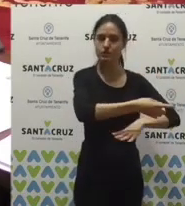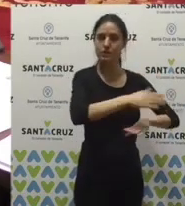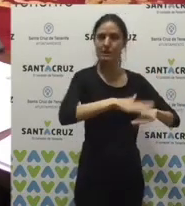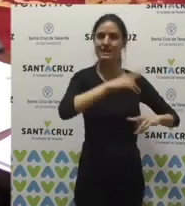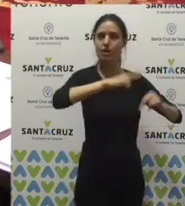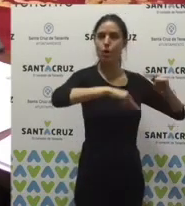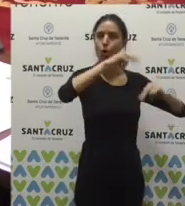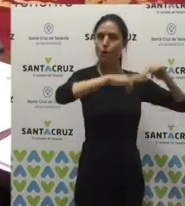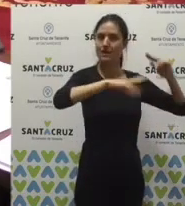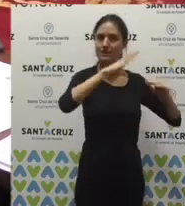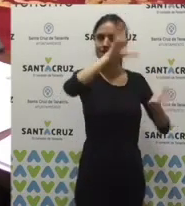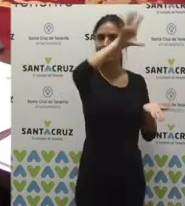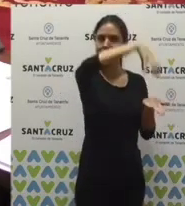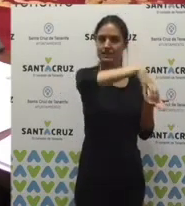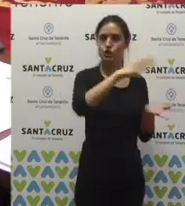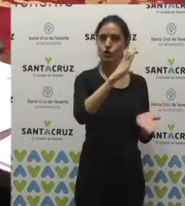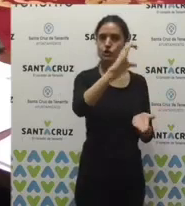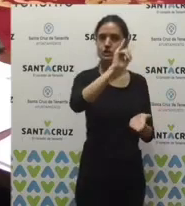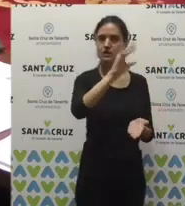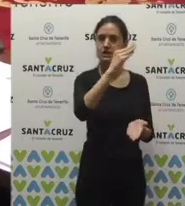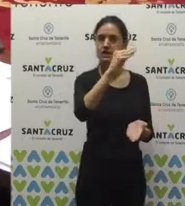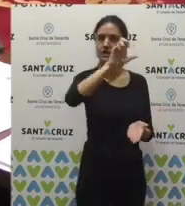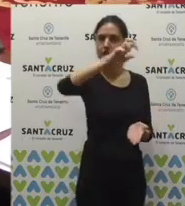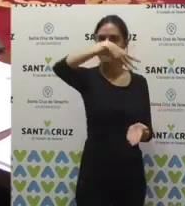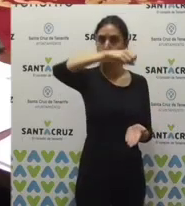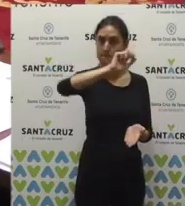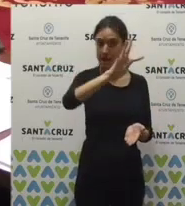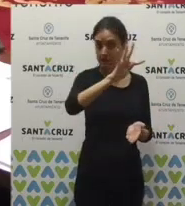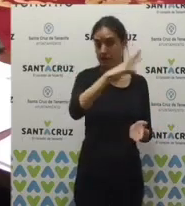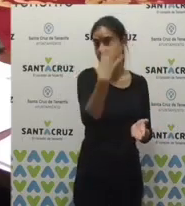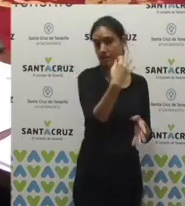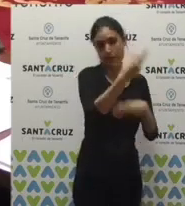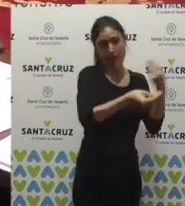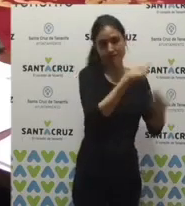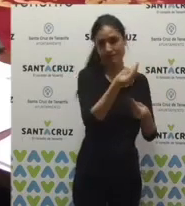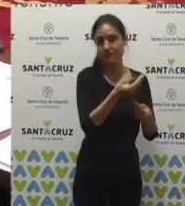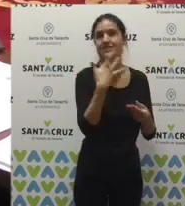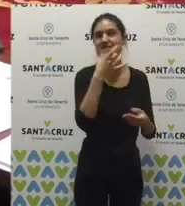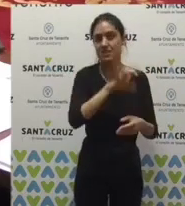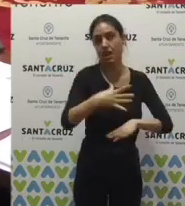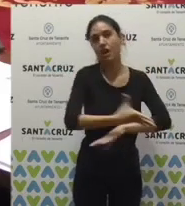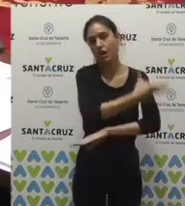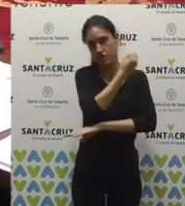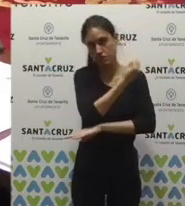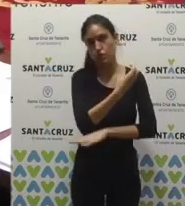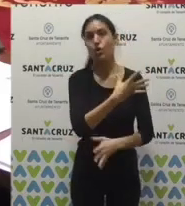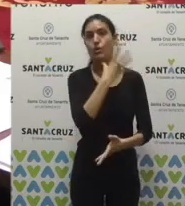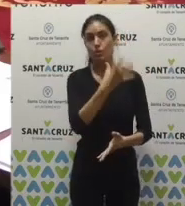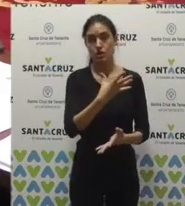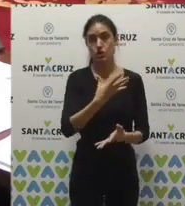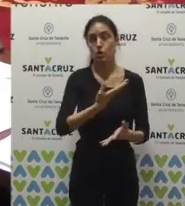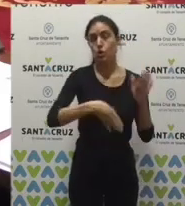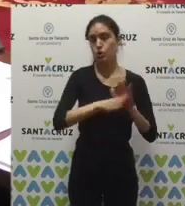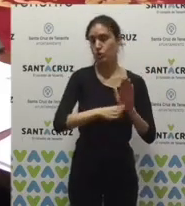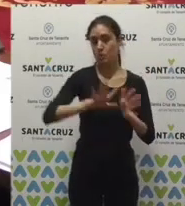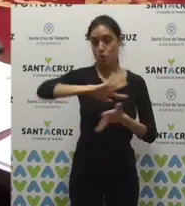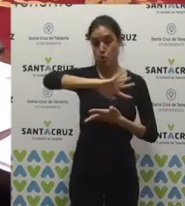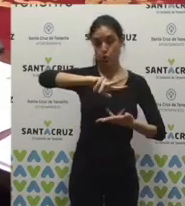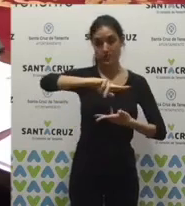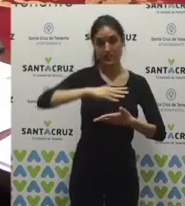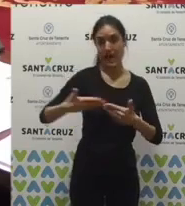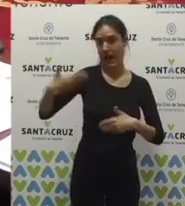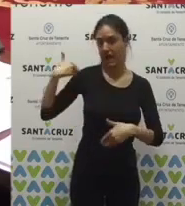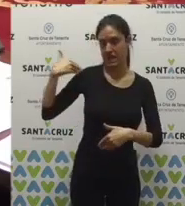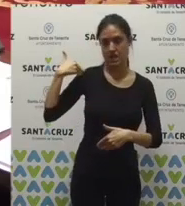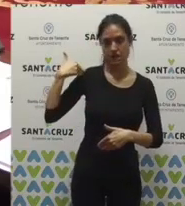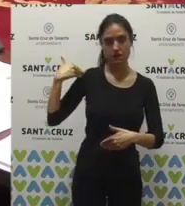por parte del cabildo así que no entendemos en absoluto la noticia que salga ayer en relación a